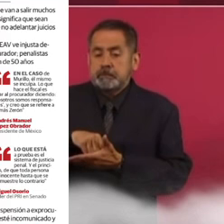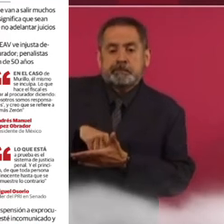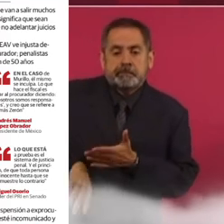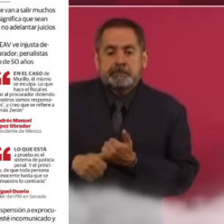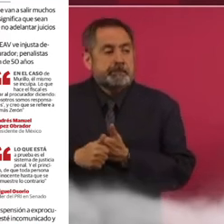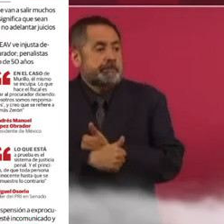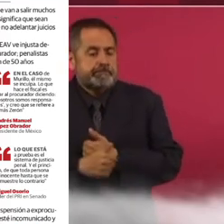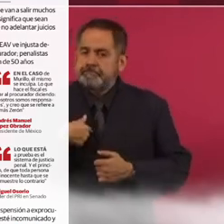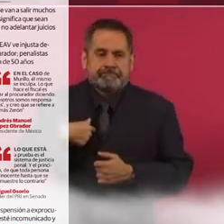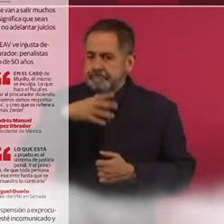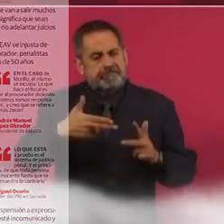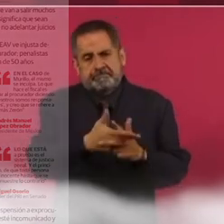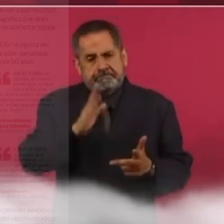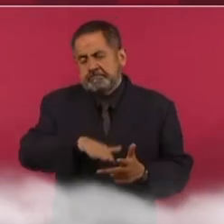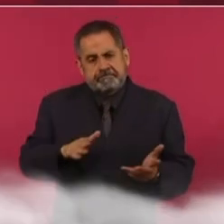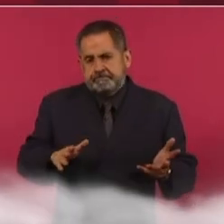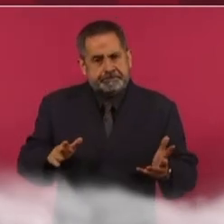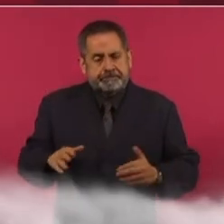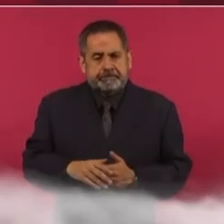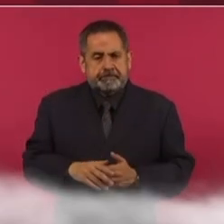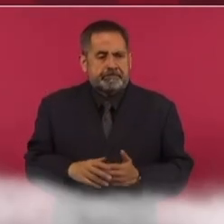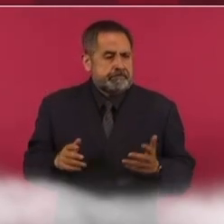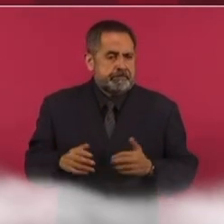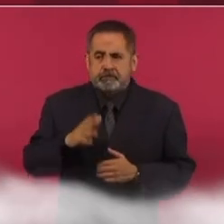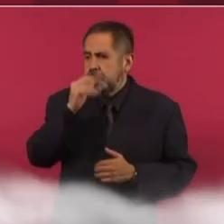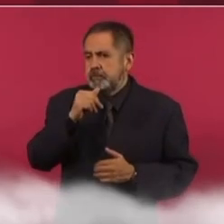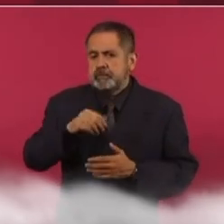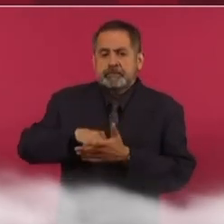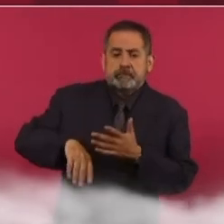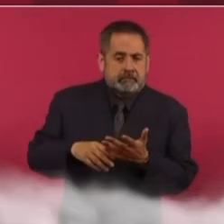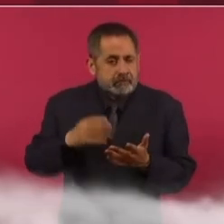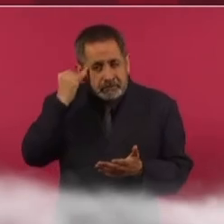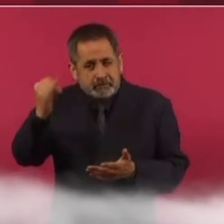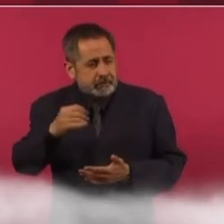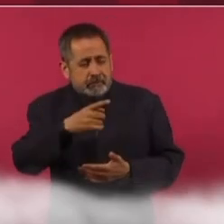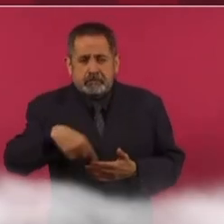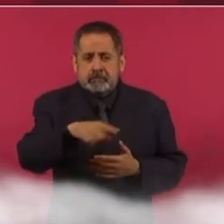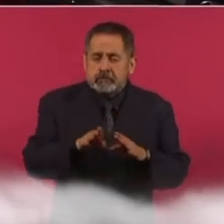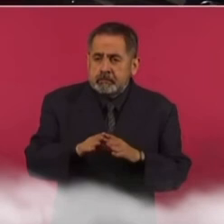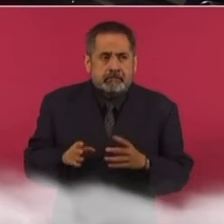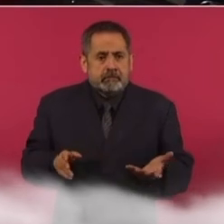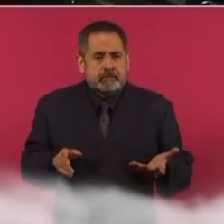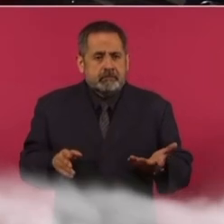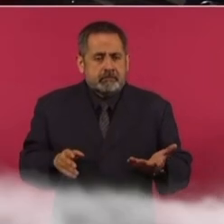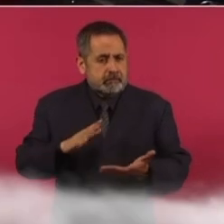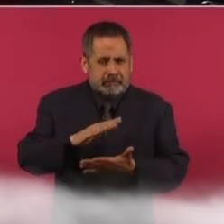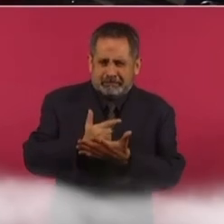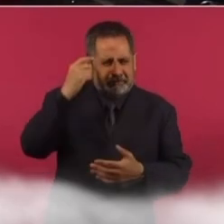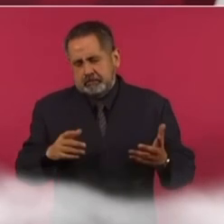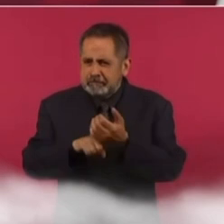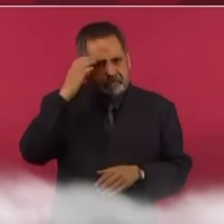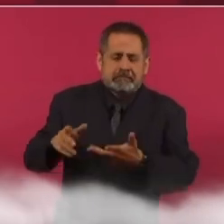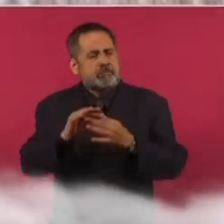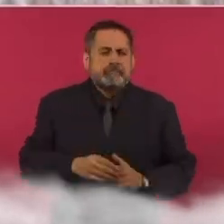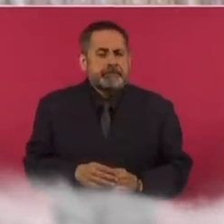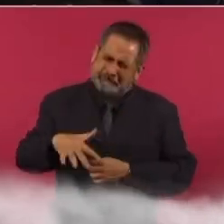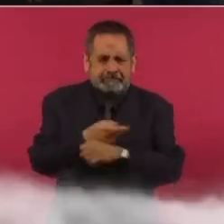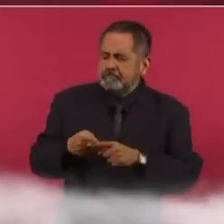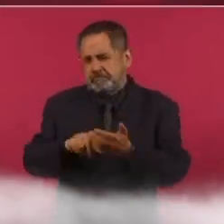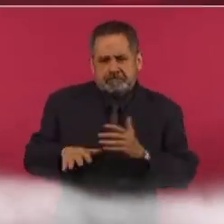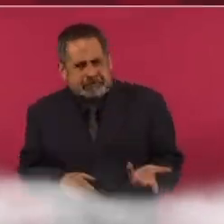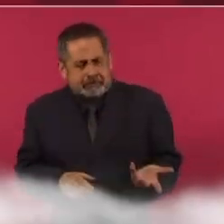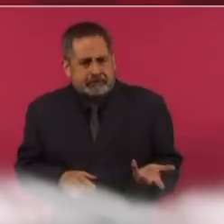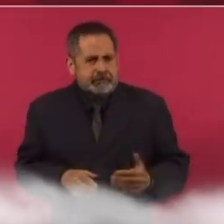ocultar un crimen de ninguna naturaleza, menos un asunto tan infame. 20